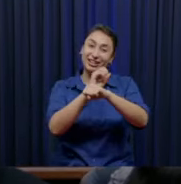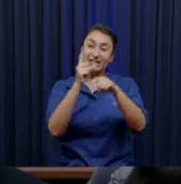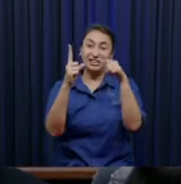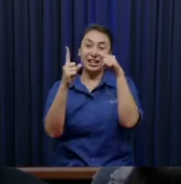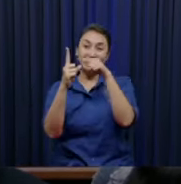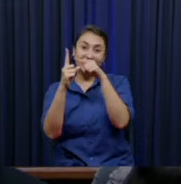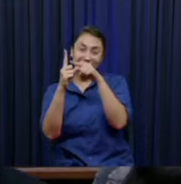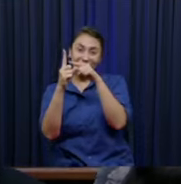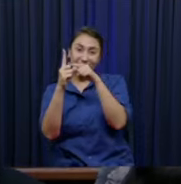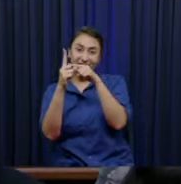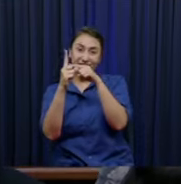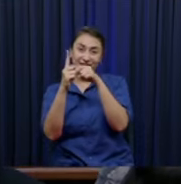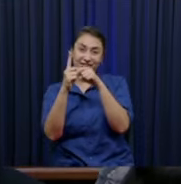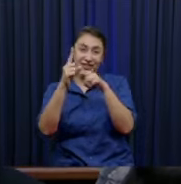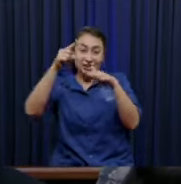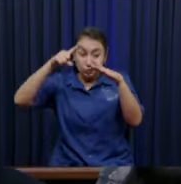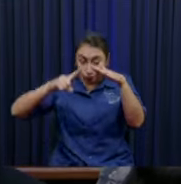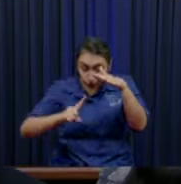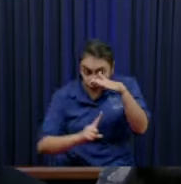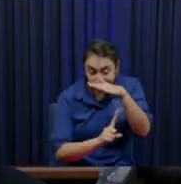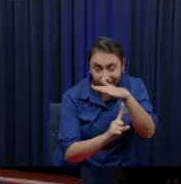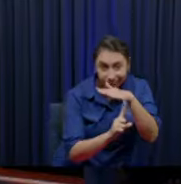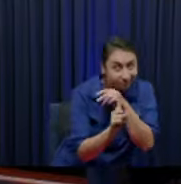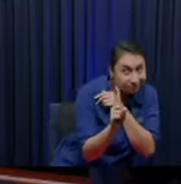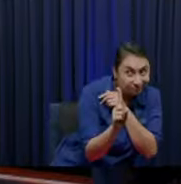ellos venía don Sata.